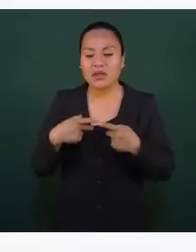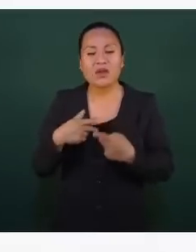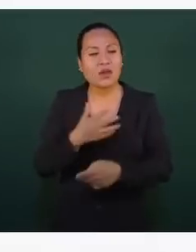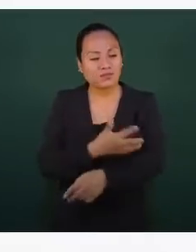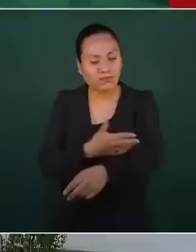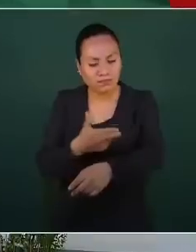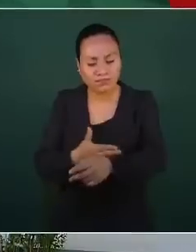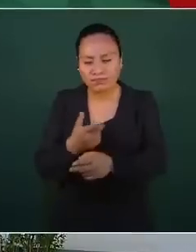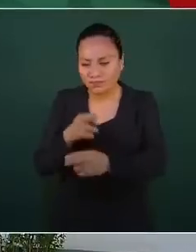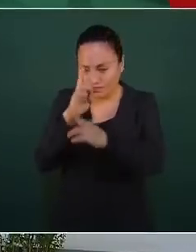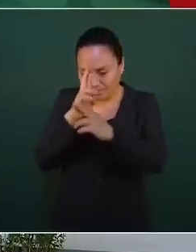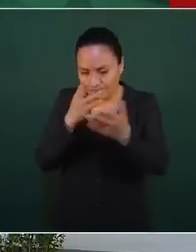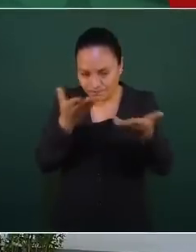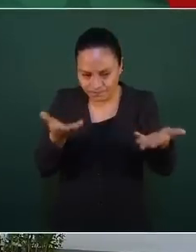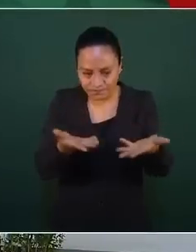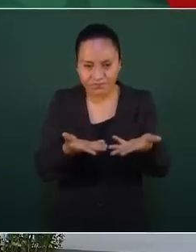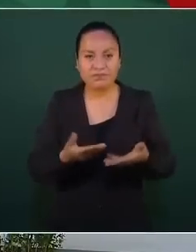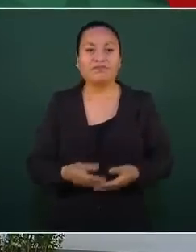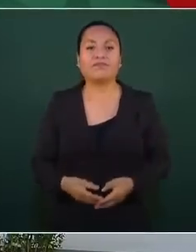soberanías.